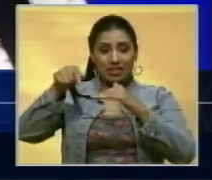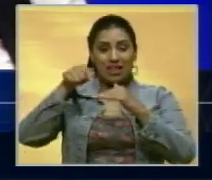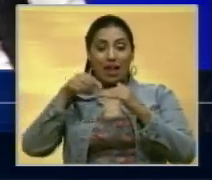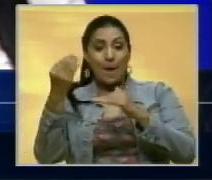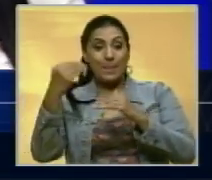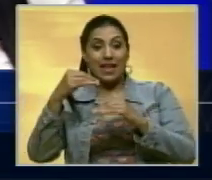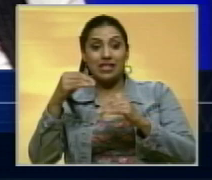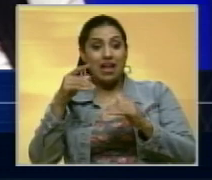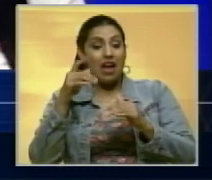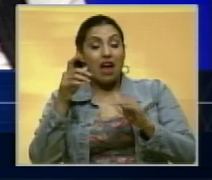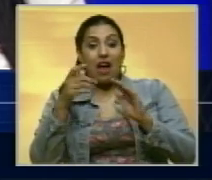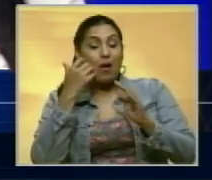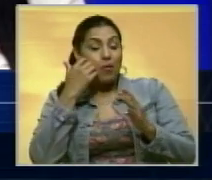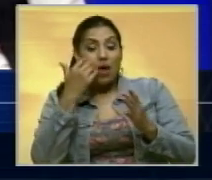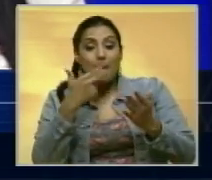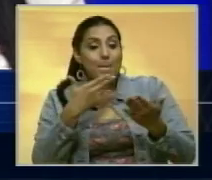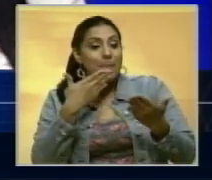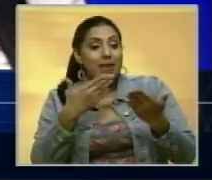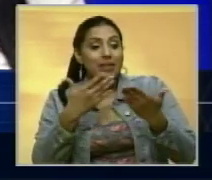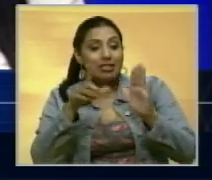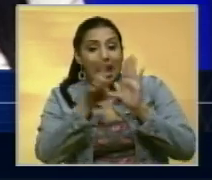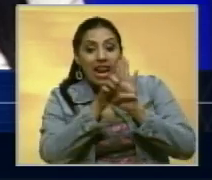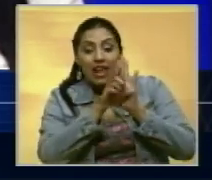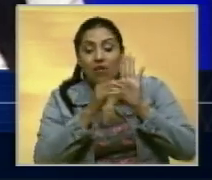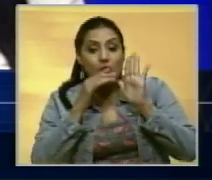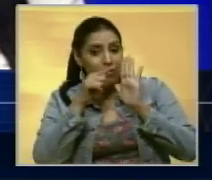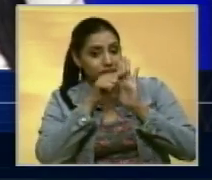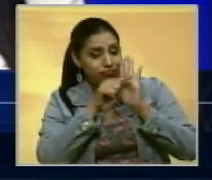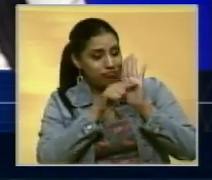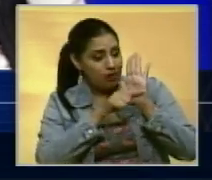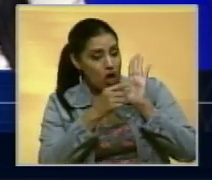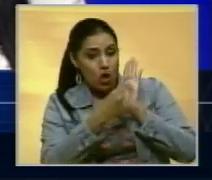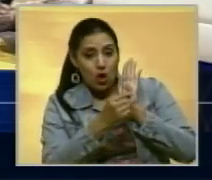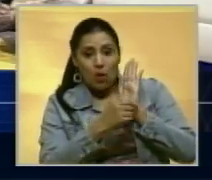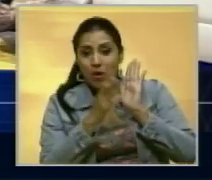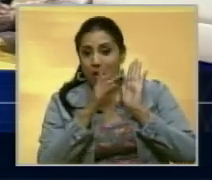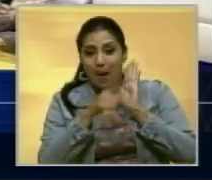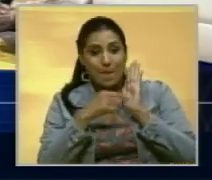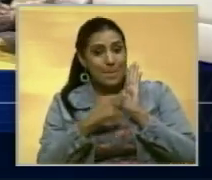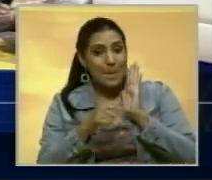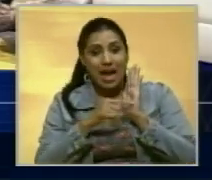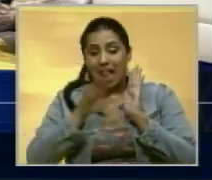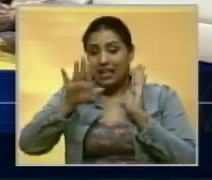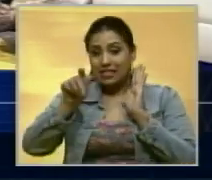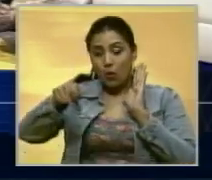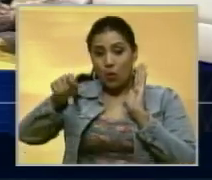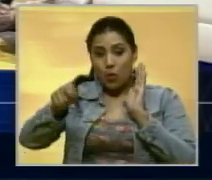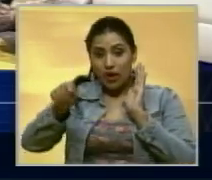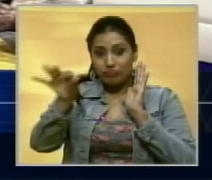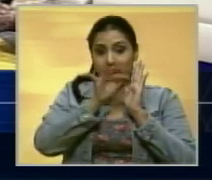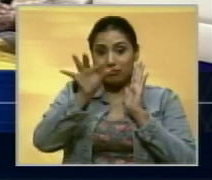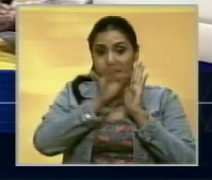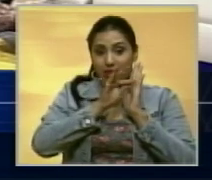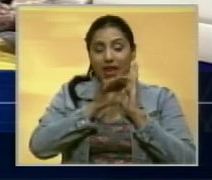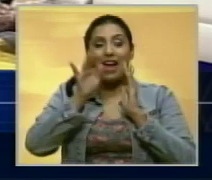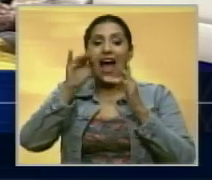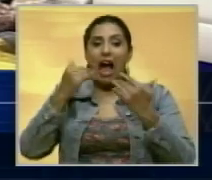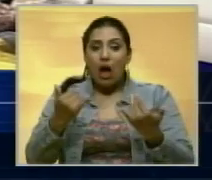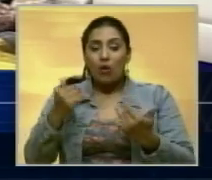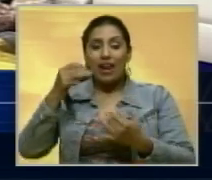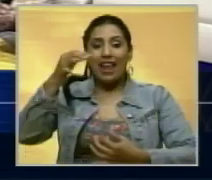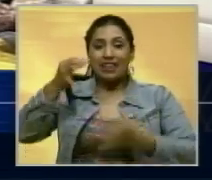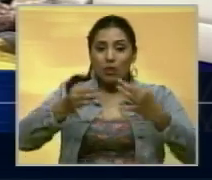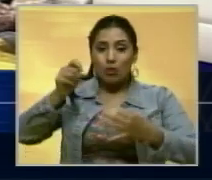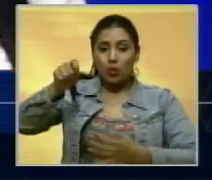ser ilegítimo porque no se adaptó a las realidades procedimentales para la designación de estos magistrados, es un